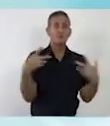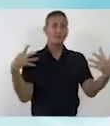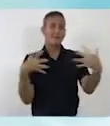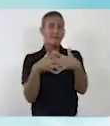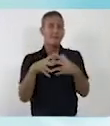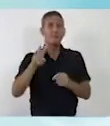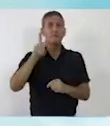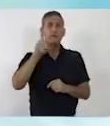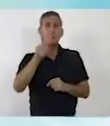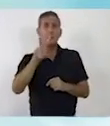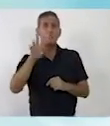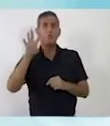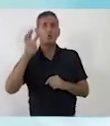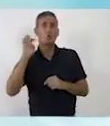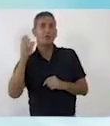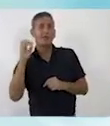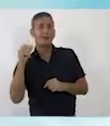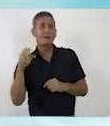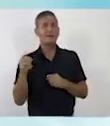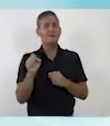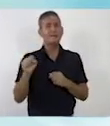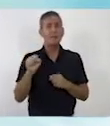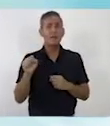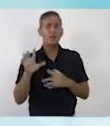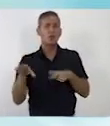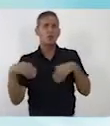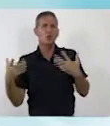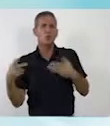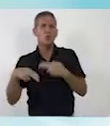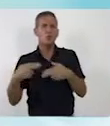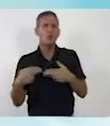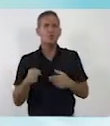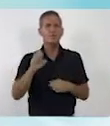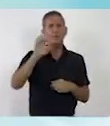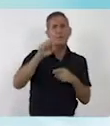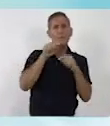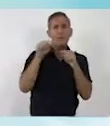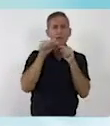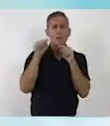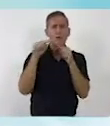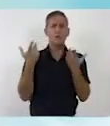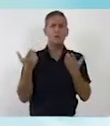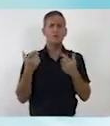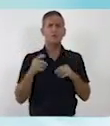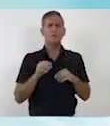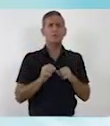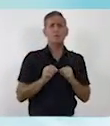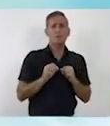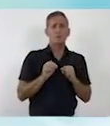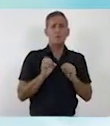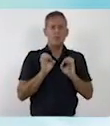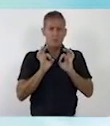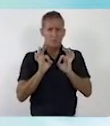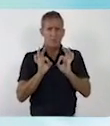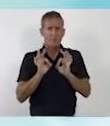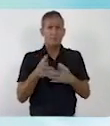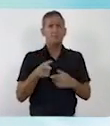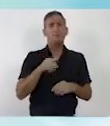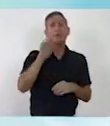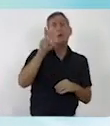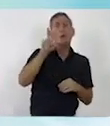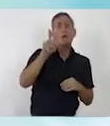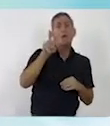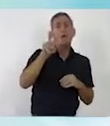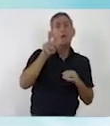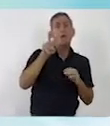la relación entre el volumen y la cantidad de sustancia, cómo determinar para una ecuación estequiométrica debidamente ajustada el